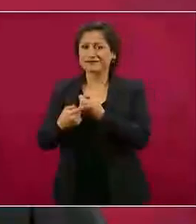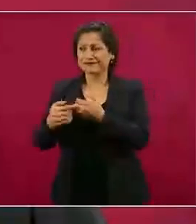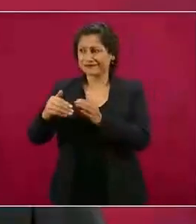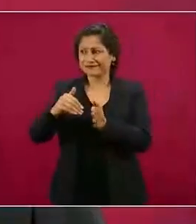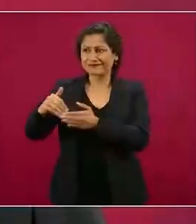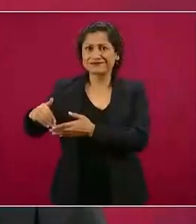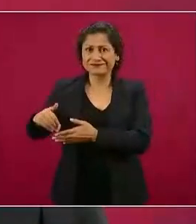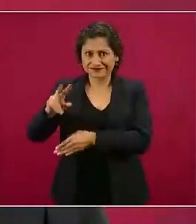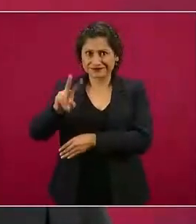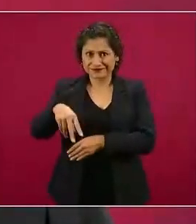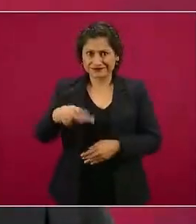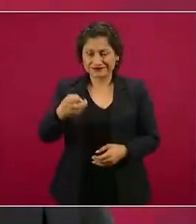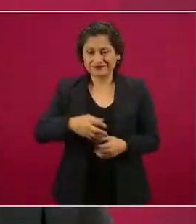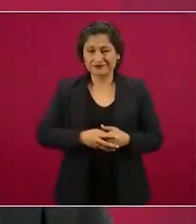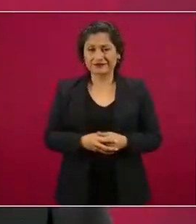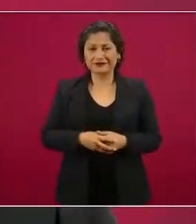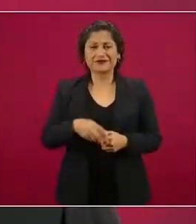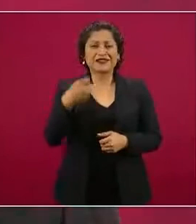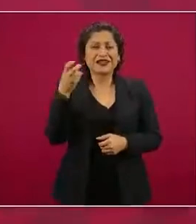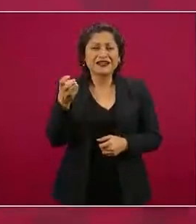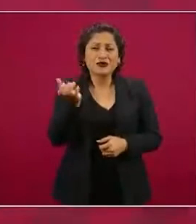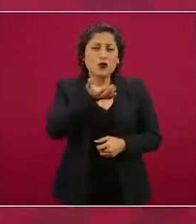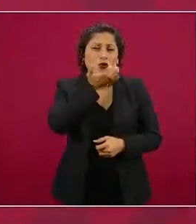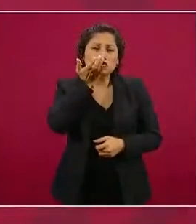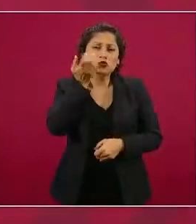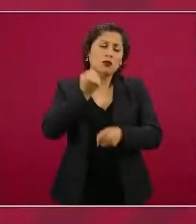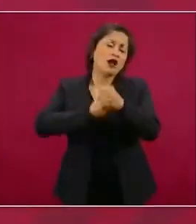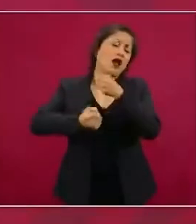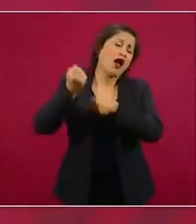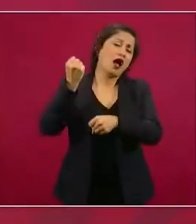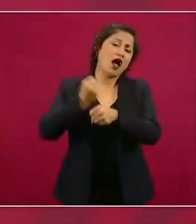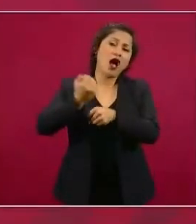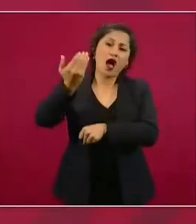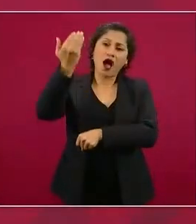de hace muchos años.